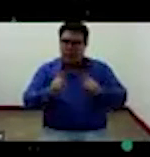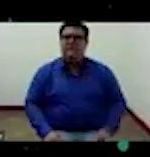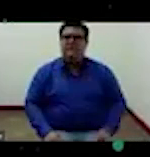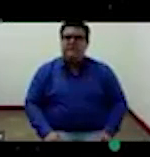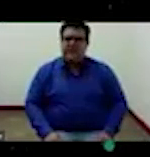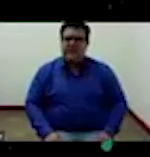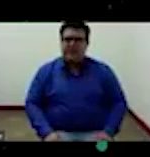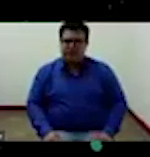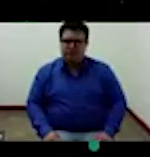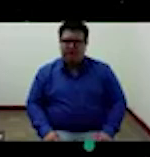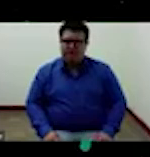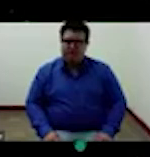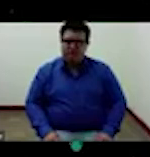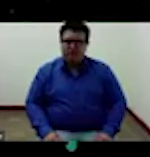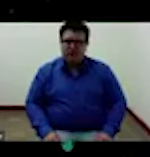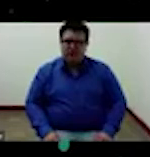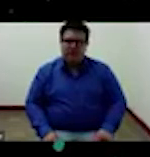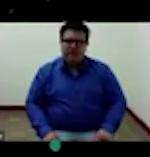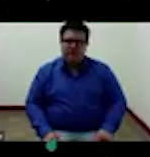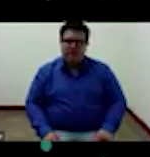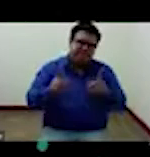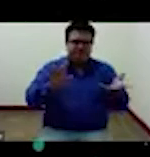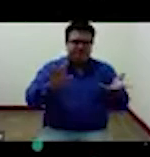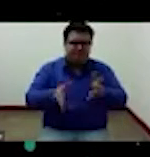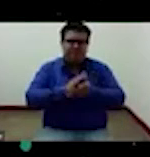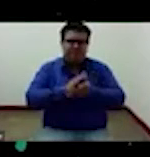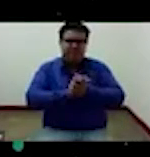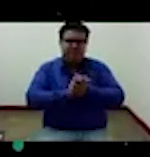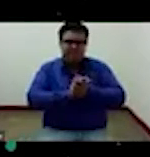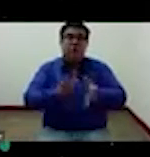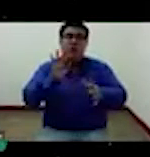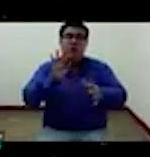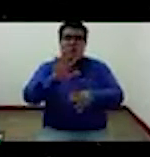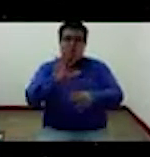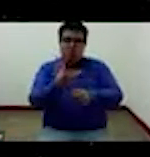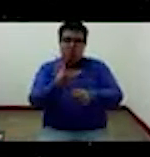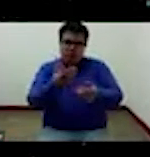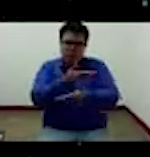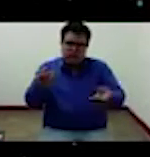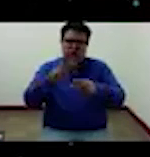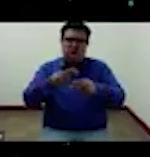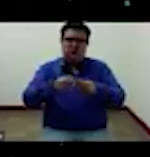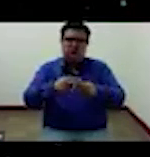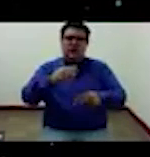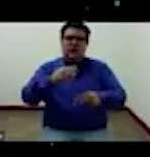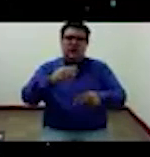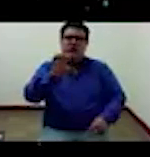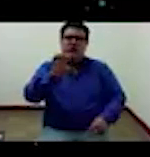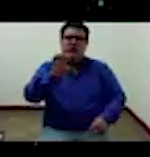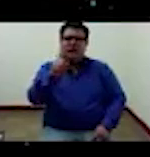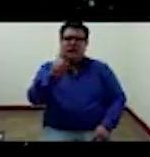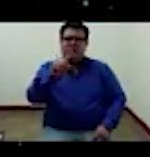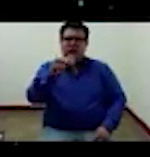un pequeño giro. Esta obra se llama Estruendo. Son una obra encadenada